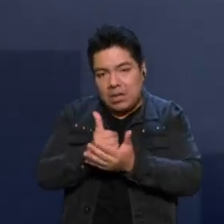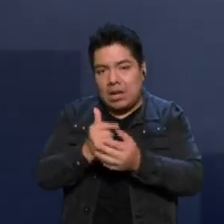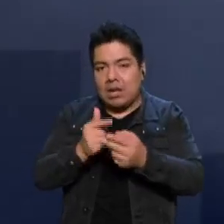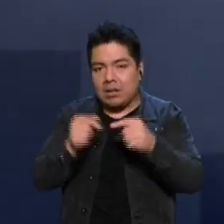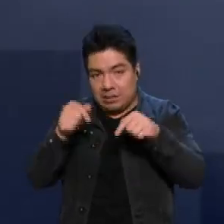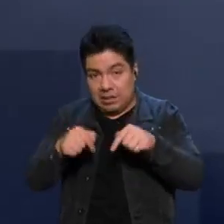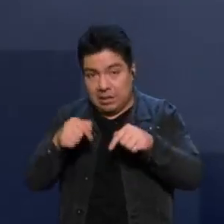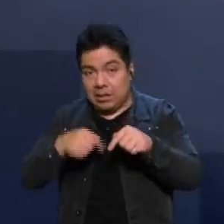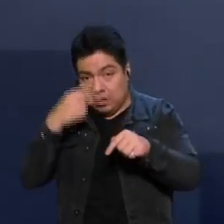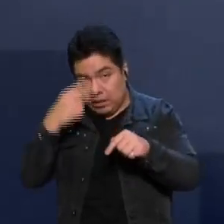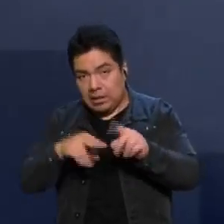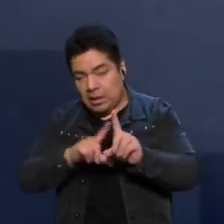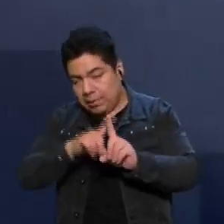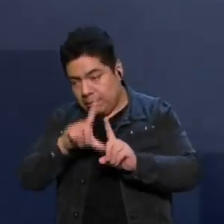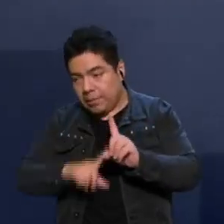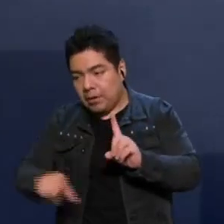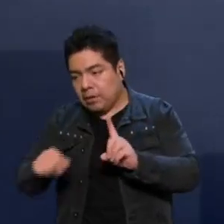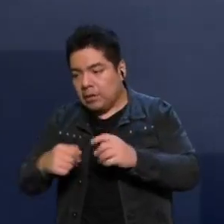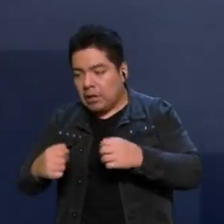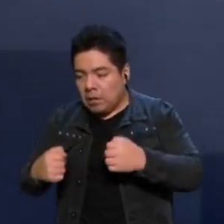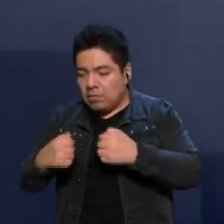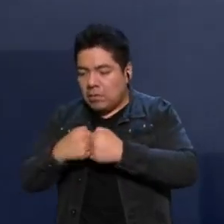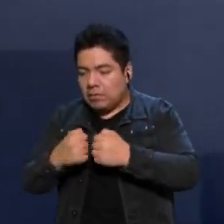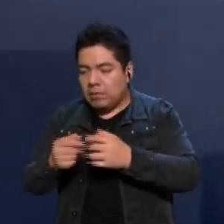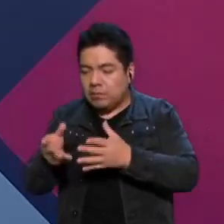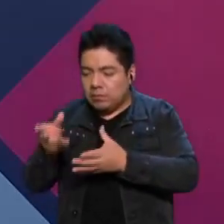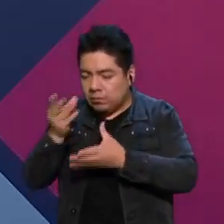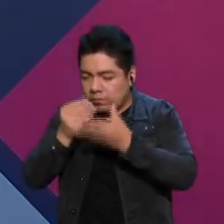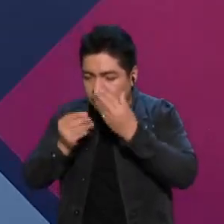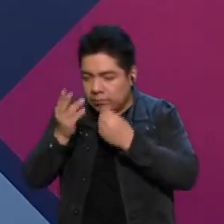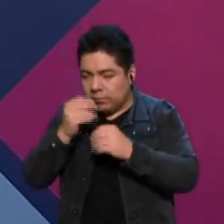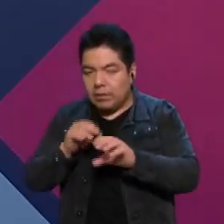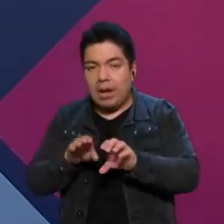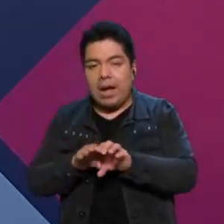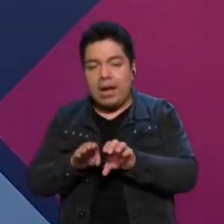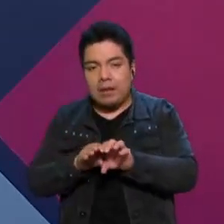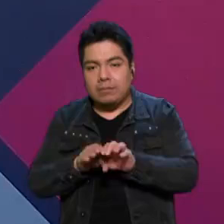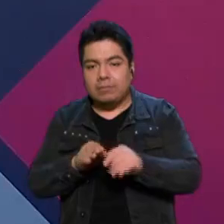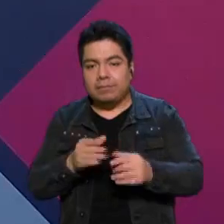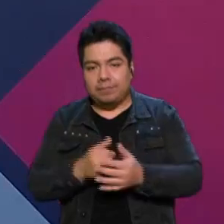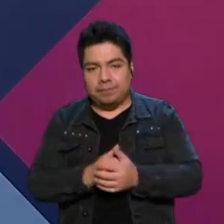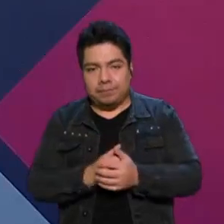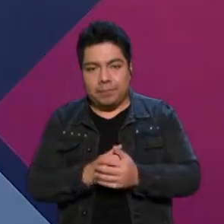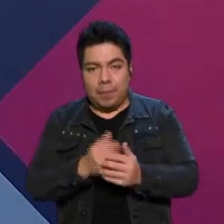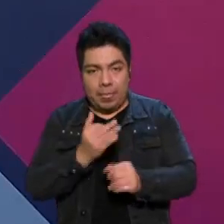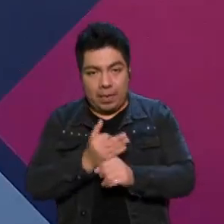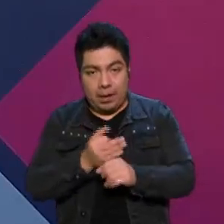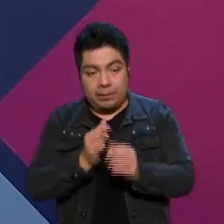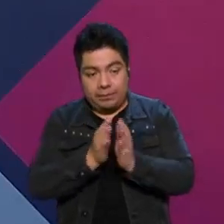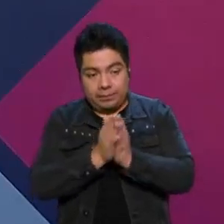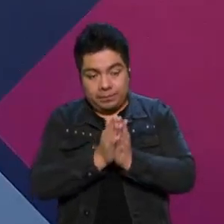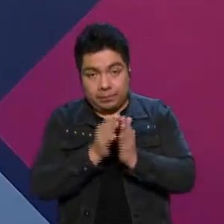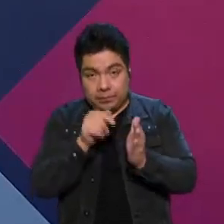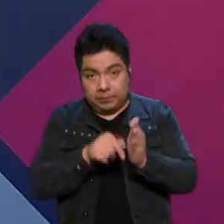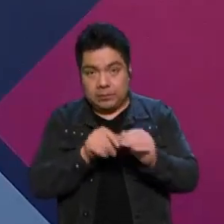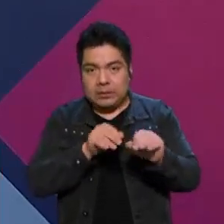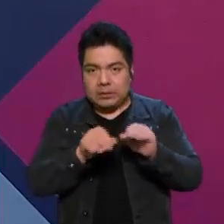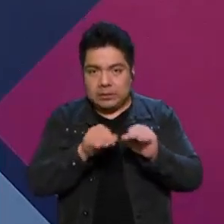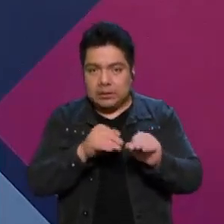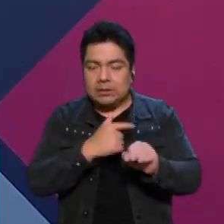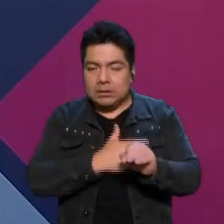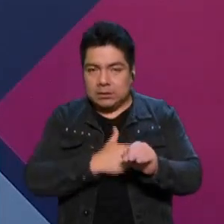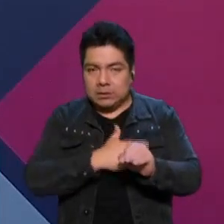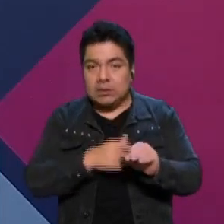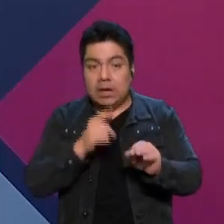de nuestro país. ¿En qué te inspiraste para escribir Guerra en la Frontera? Fíjate que el trabajo que se hace en este libro, a mí me importa mucho